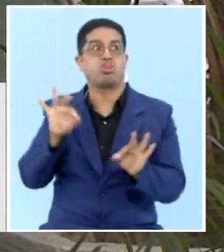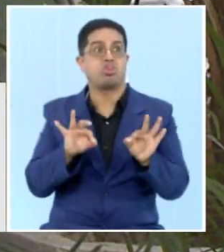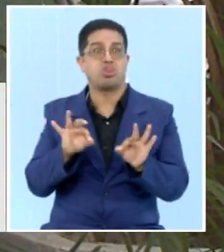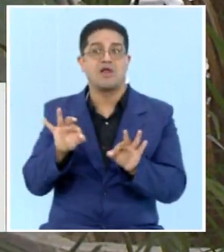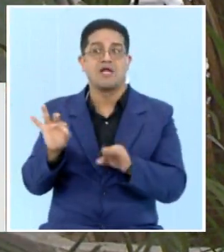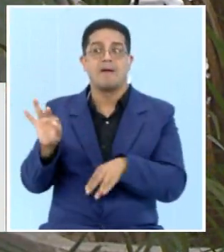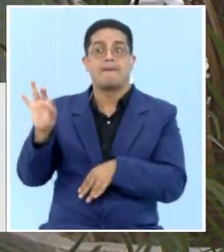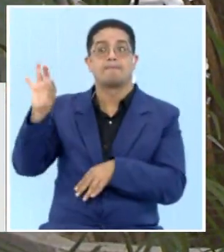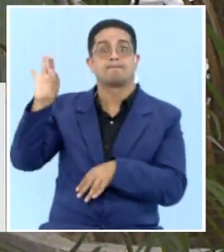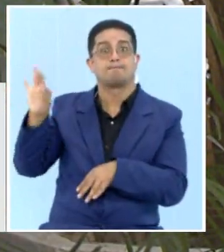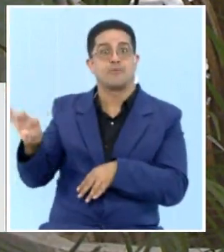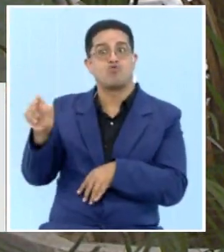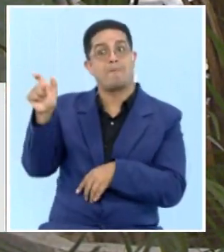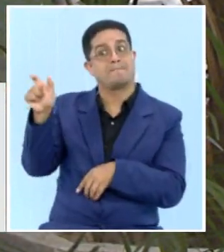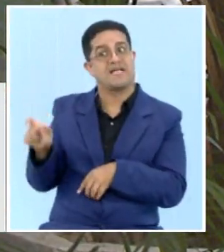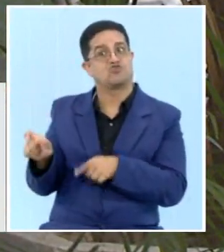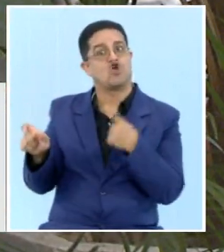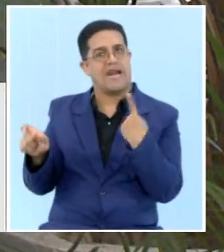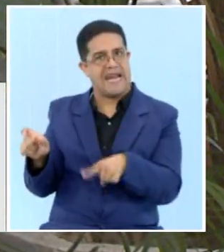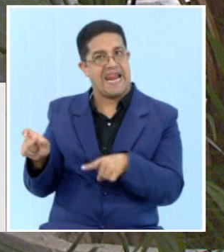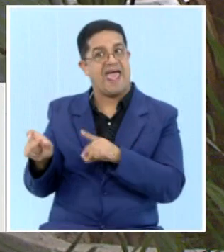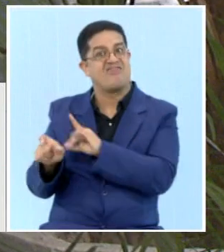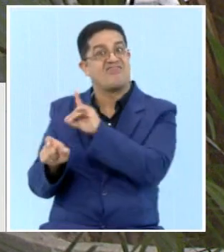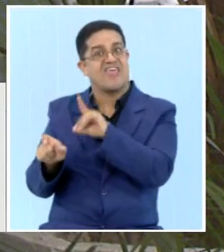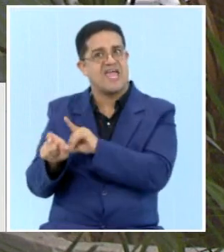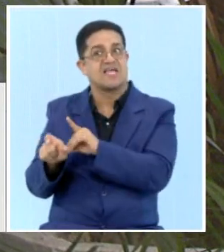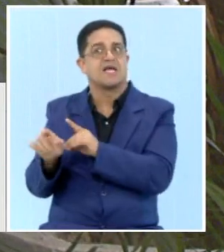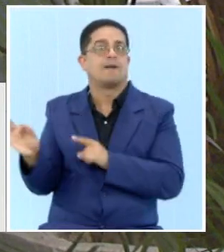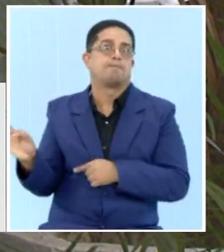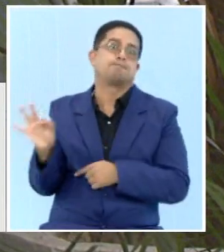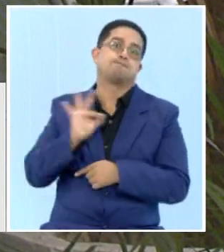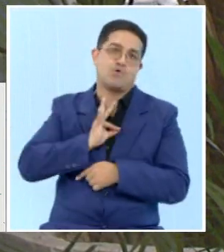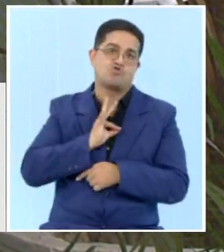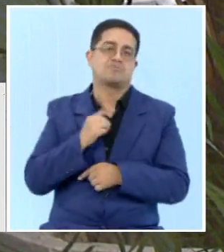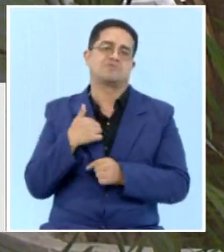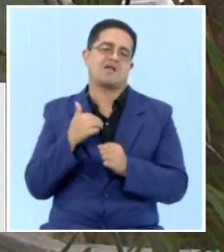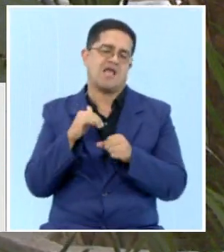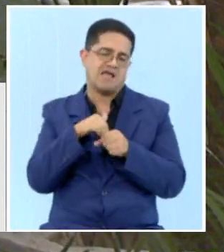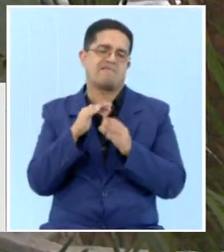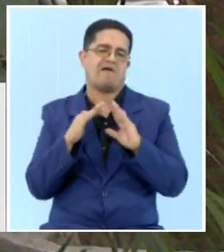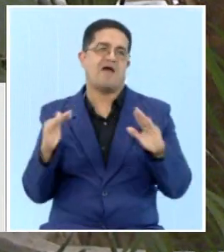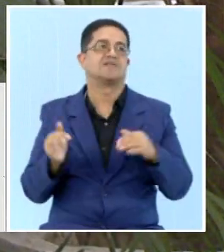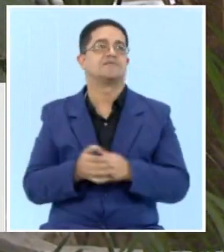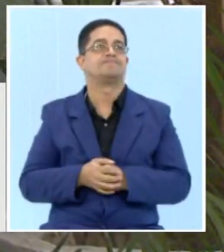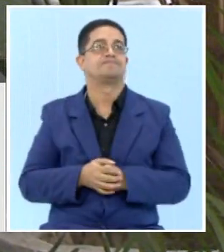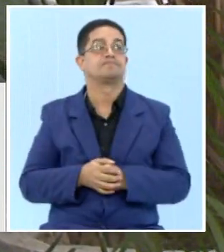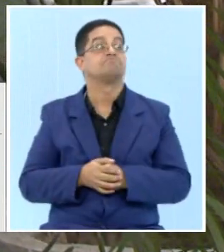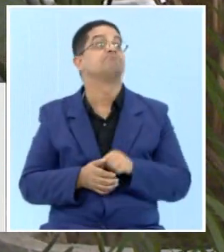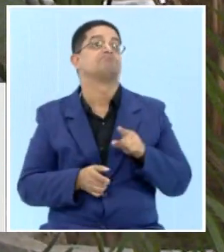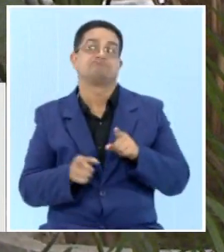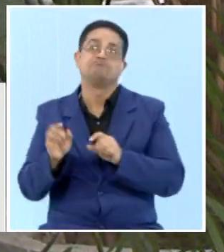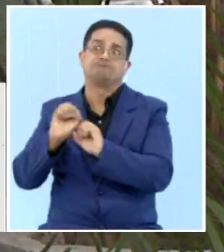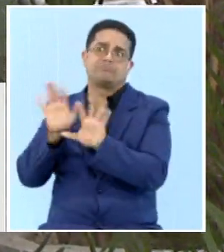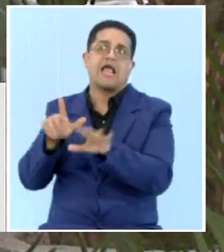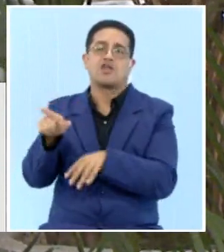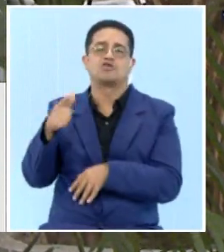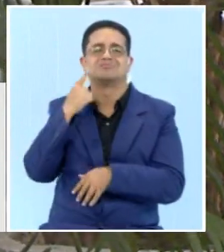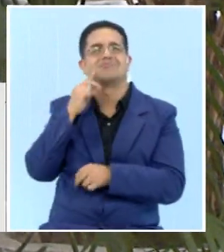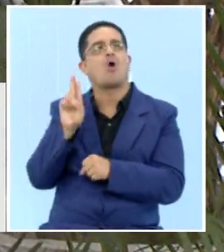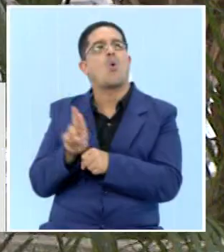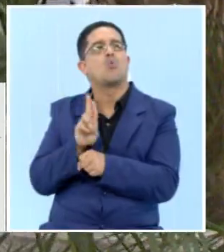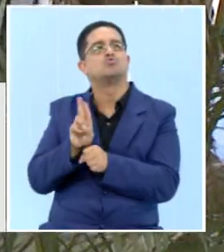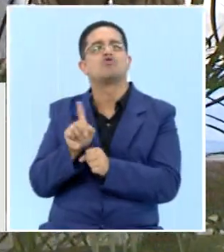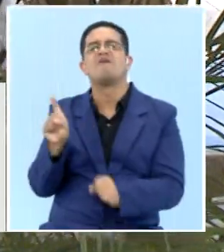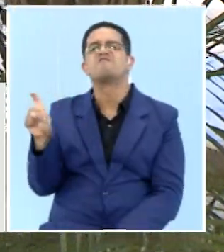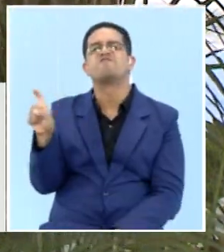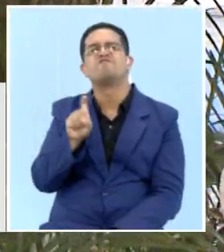picó, digamos, a alguien con dengue, vamos a tener en dengue en casa un buen tiempo. Claro, el uso repelente es muy importante porque también, no sé si se han dado cuenta,